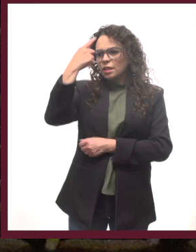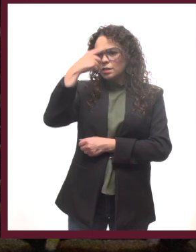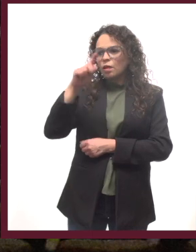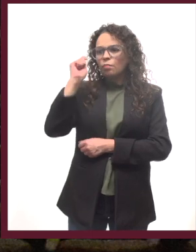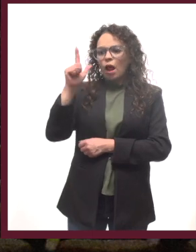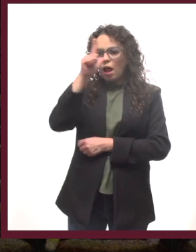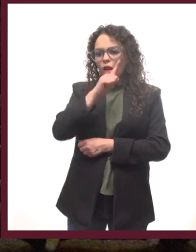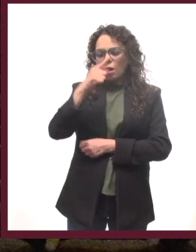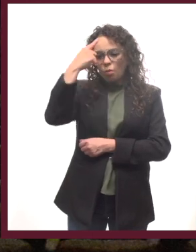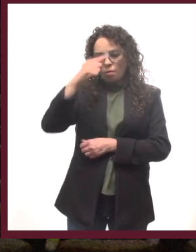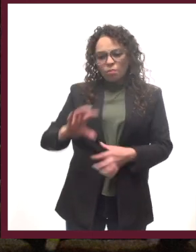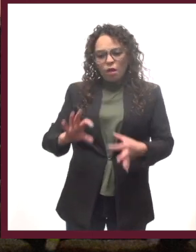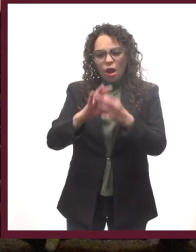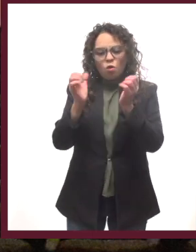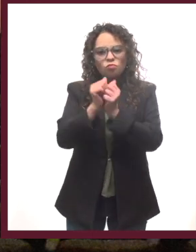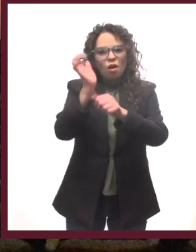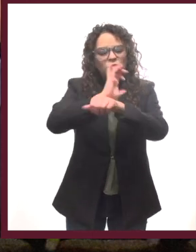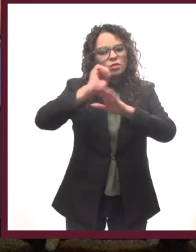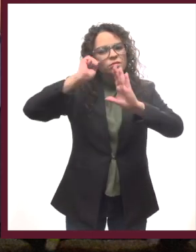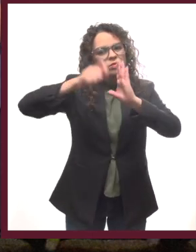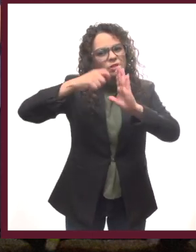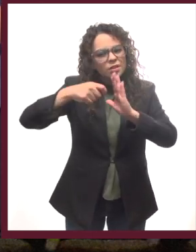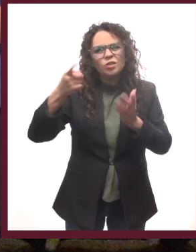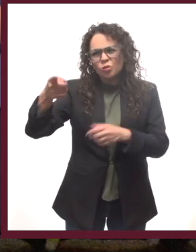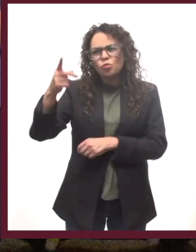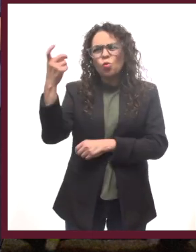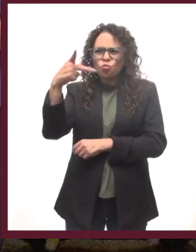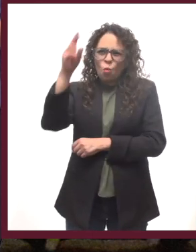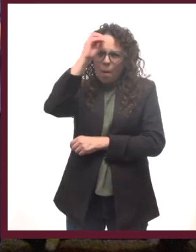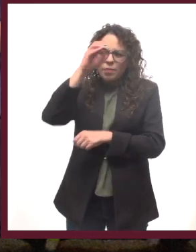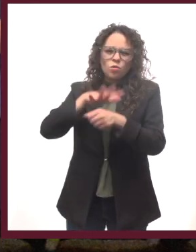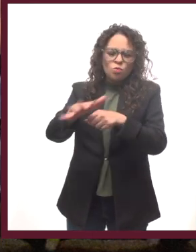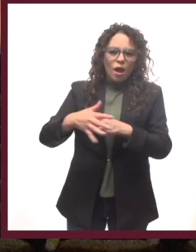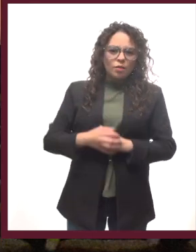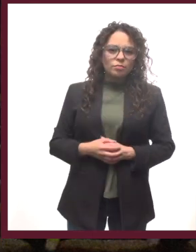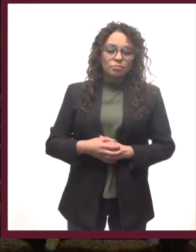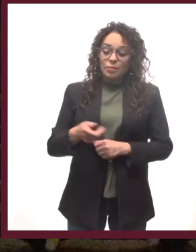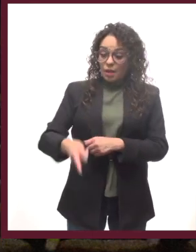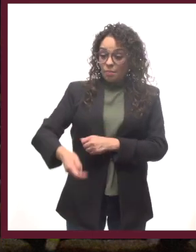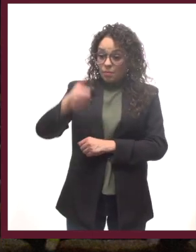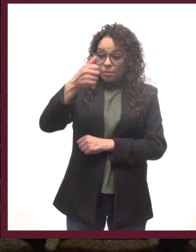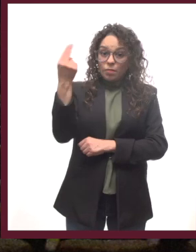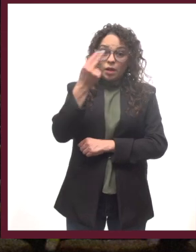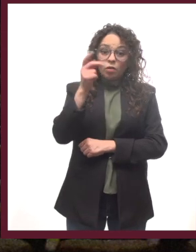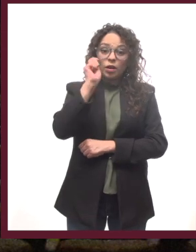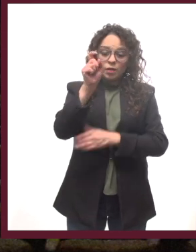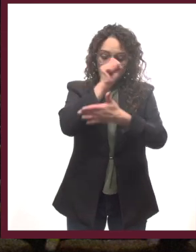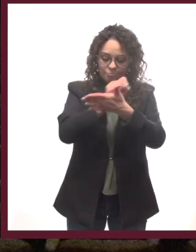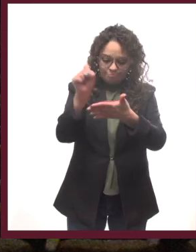lenguaje cinematográfico? De entrada, tenemos que partir de un guión.